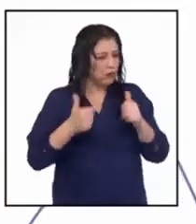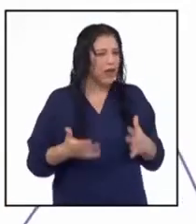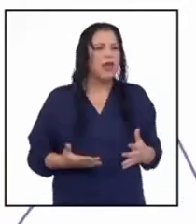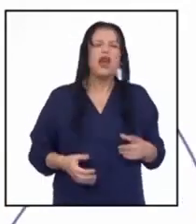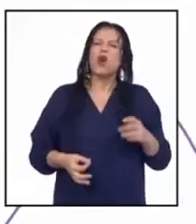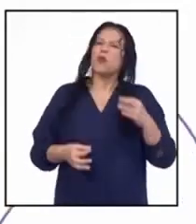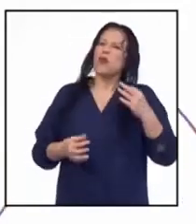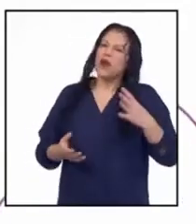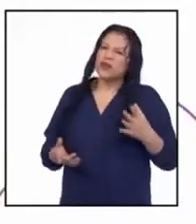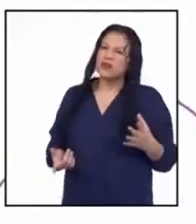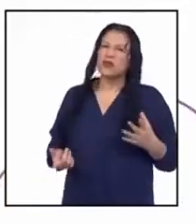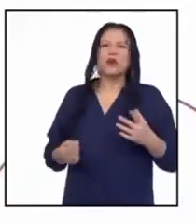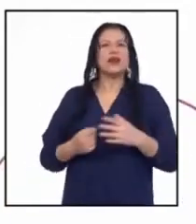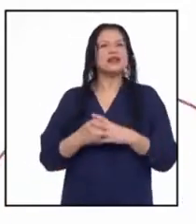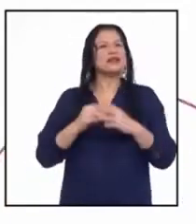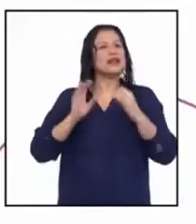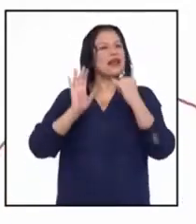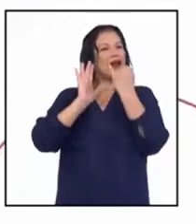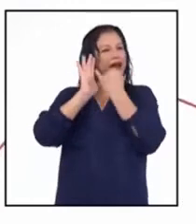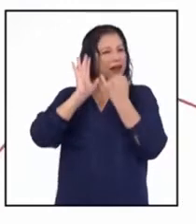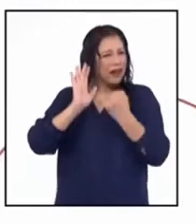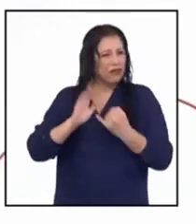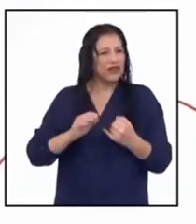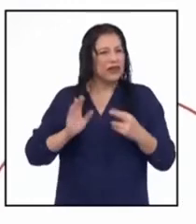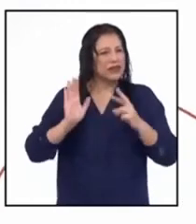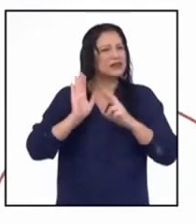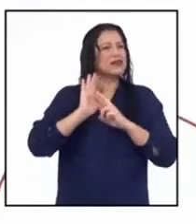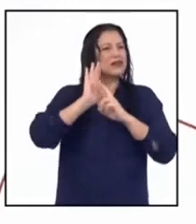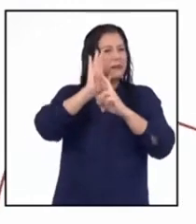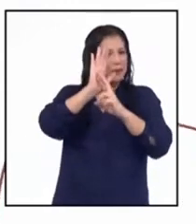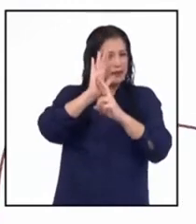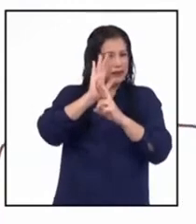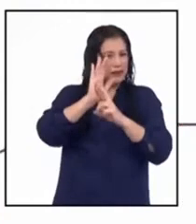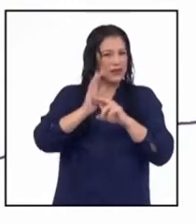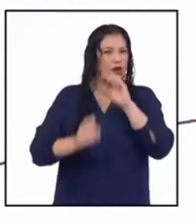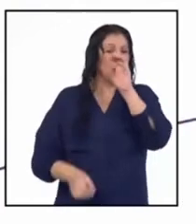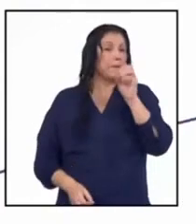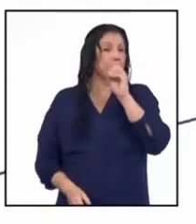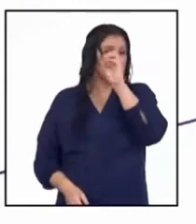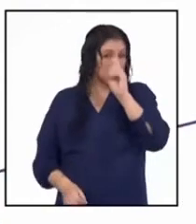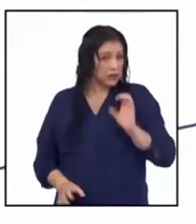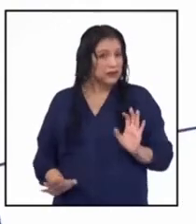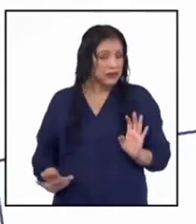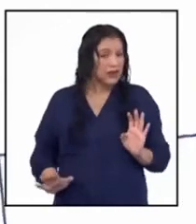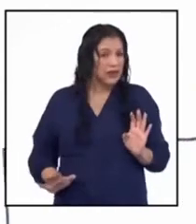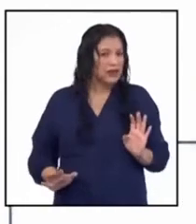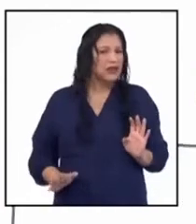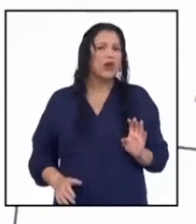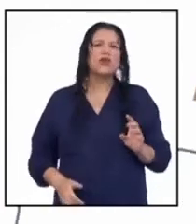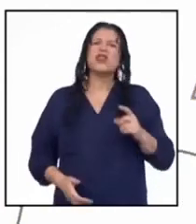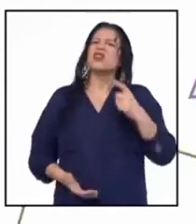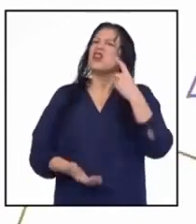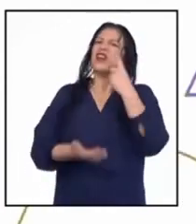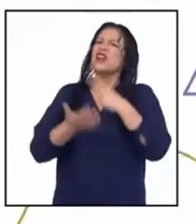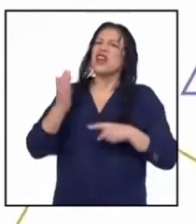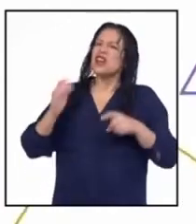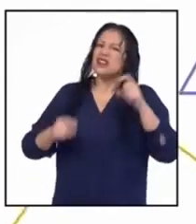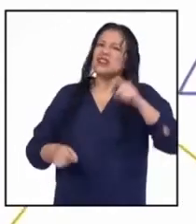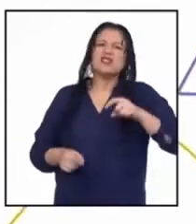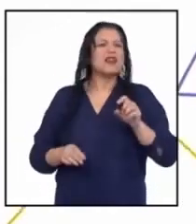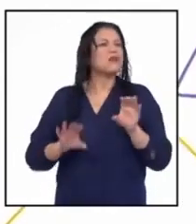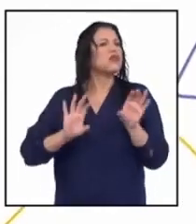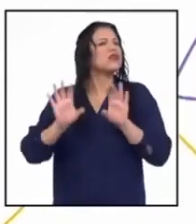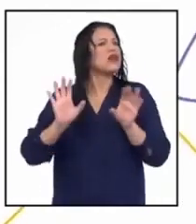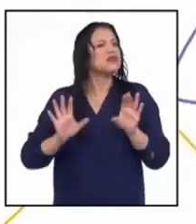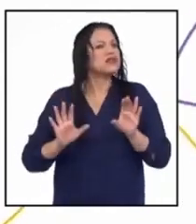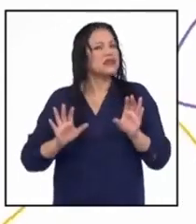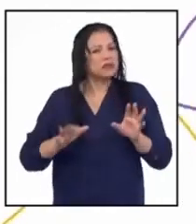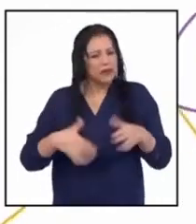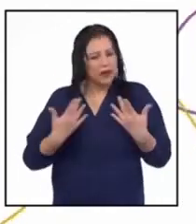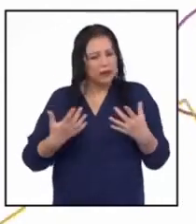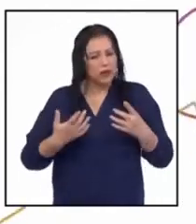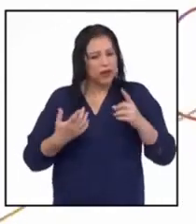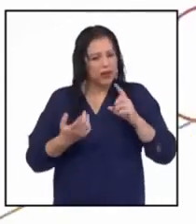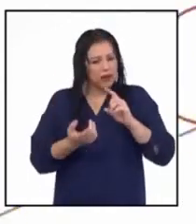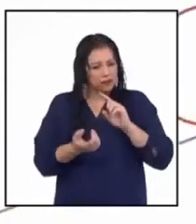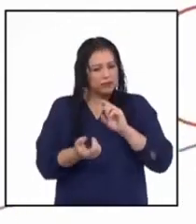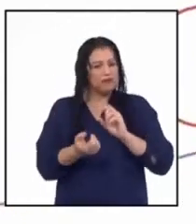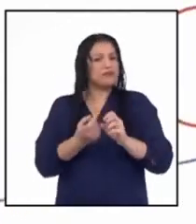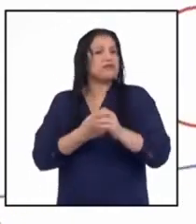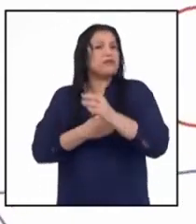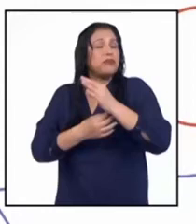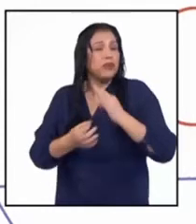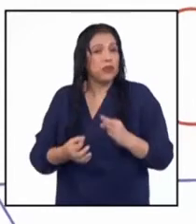generalmente este tipo de gráfico se representa con porcentajes, ¿qué tendríamos que hacer para convertir